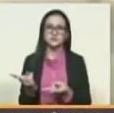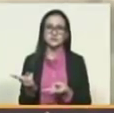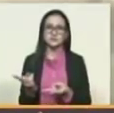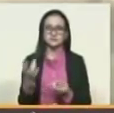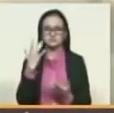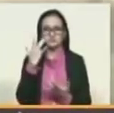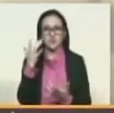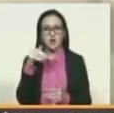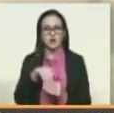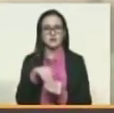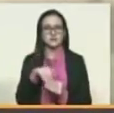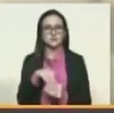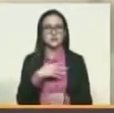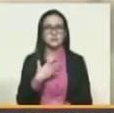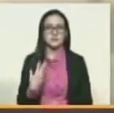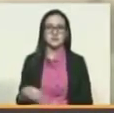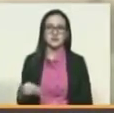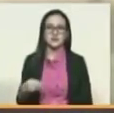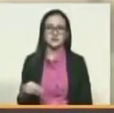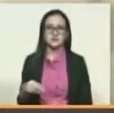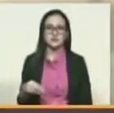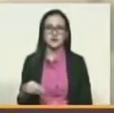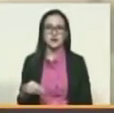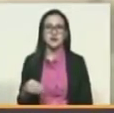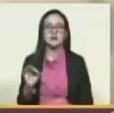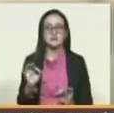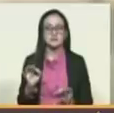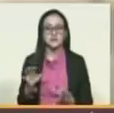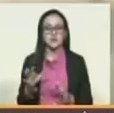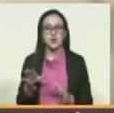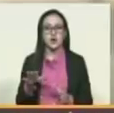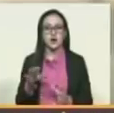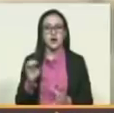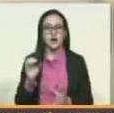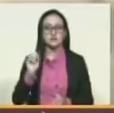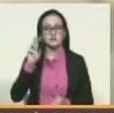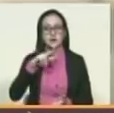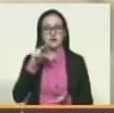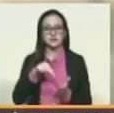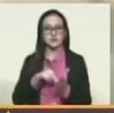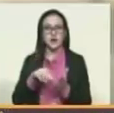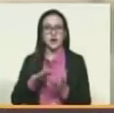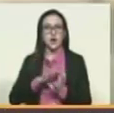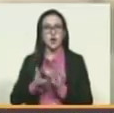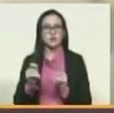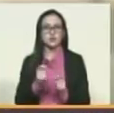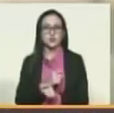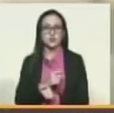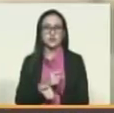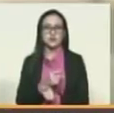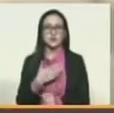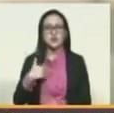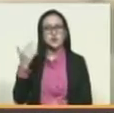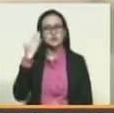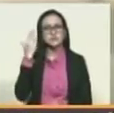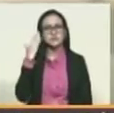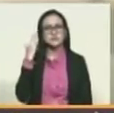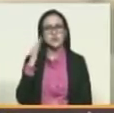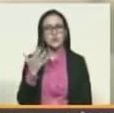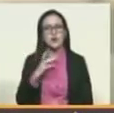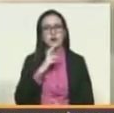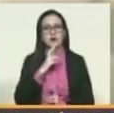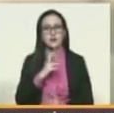las elecciones presidenciales convocadas por la Asamblea Nacional Constituyente, ¿no? Quisiera saber cuál es la